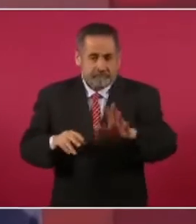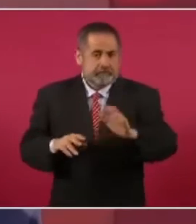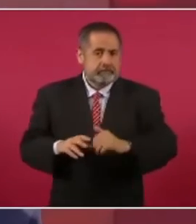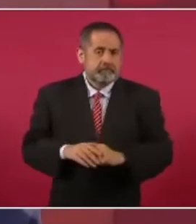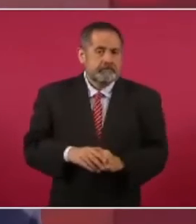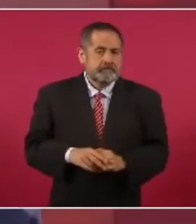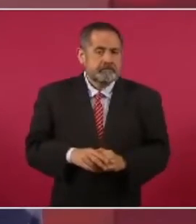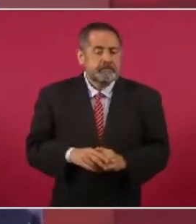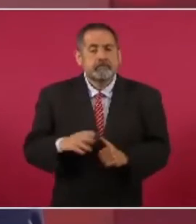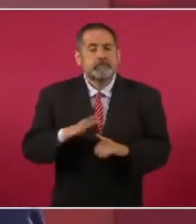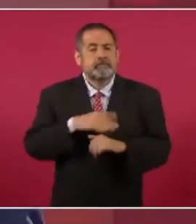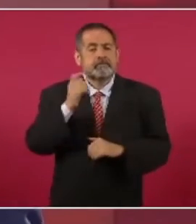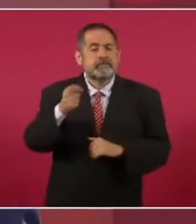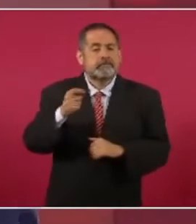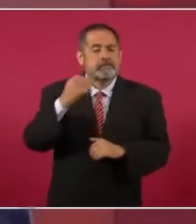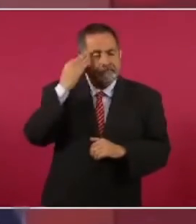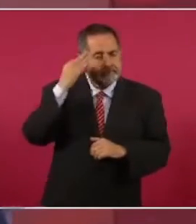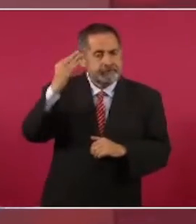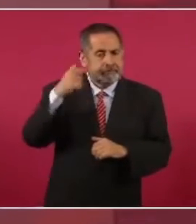porque fue